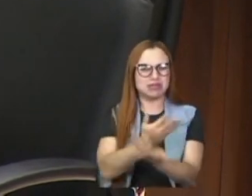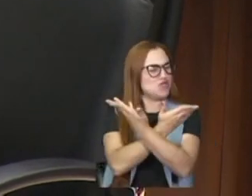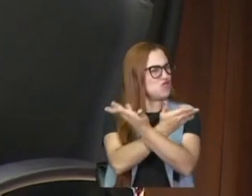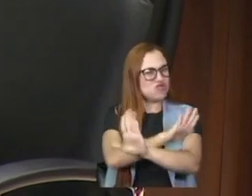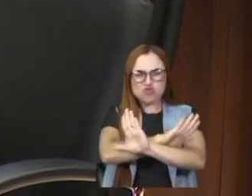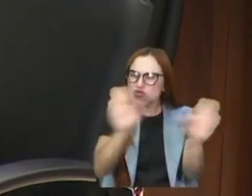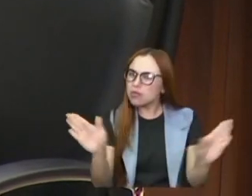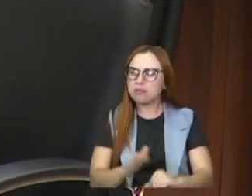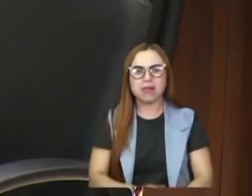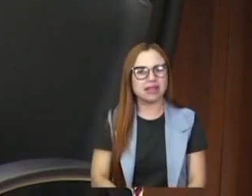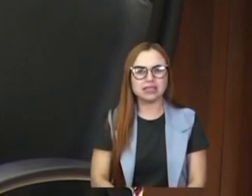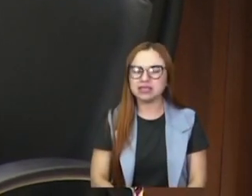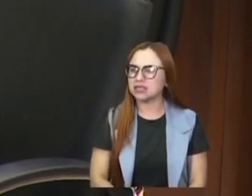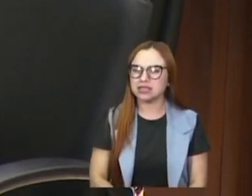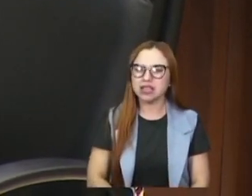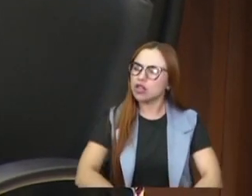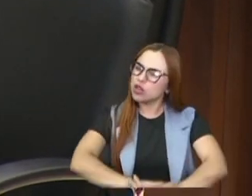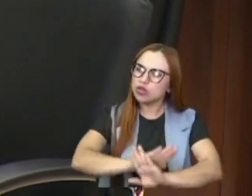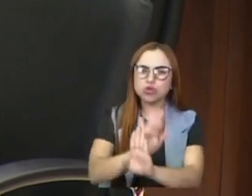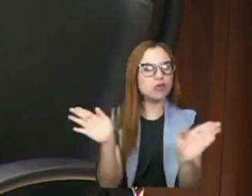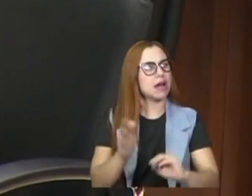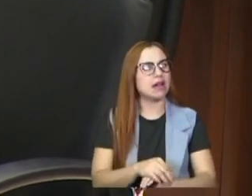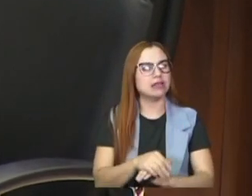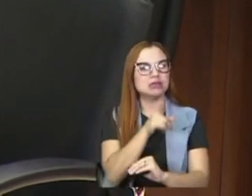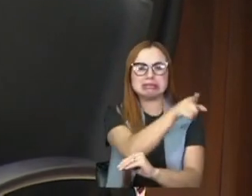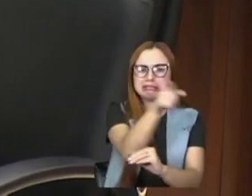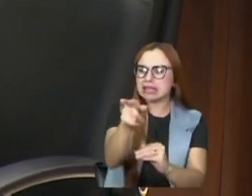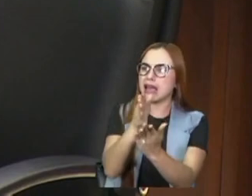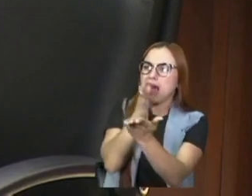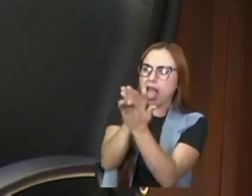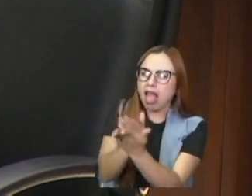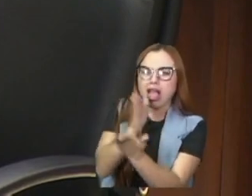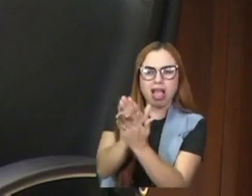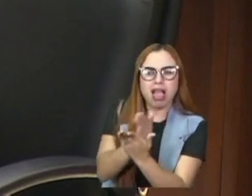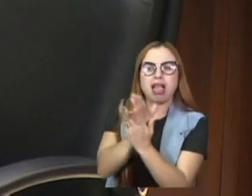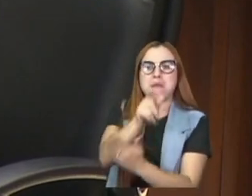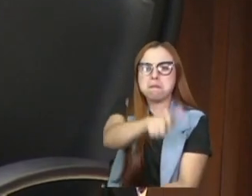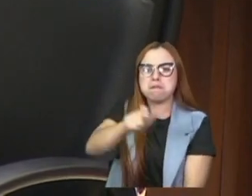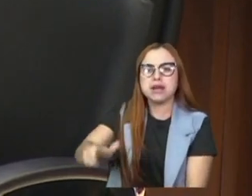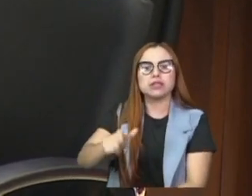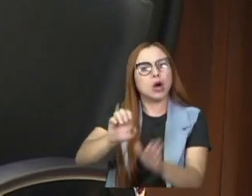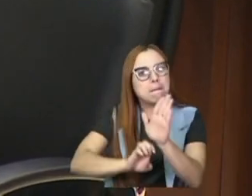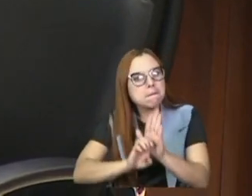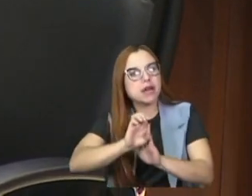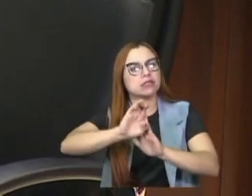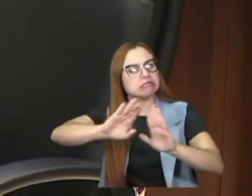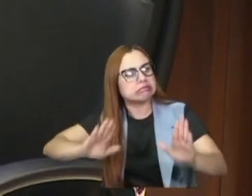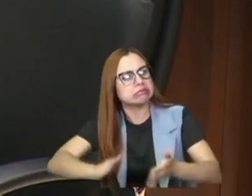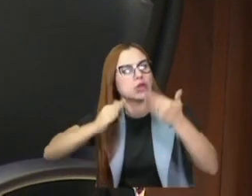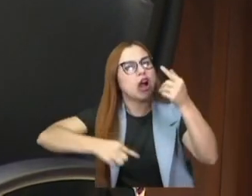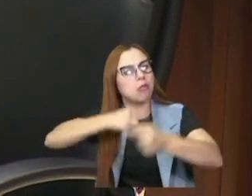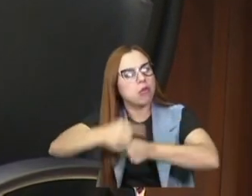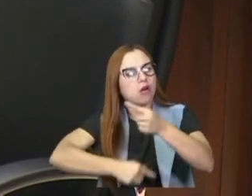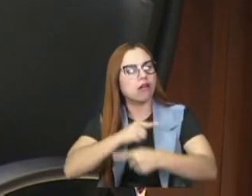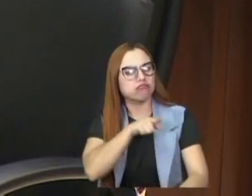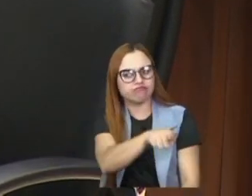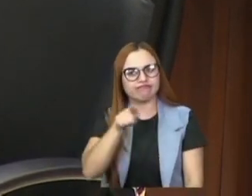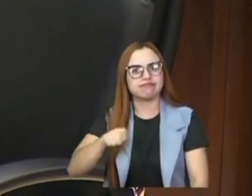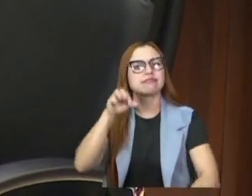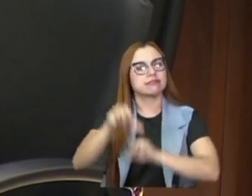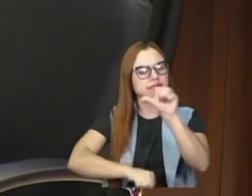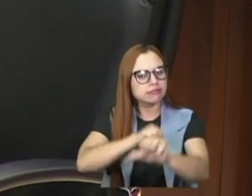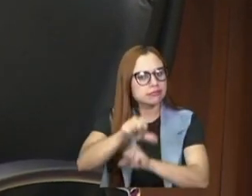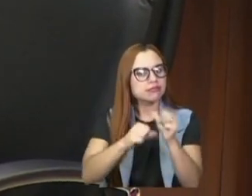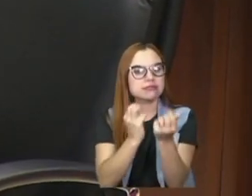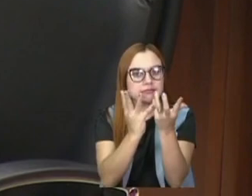molestar, por no decir otra palabra, al emprendedor panameño, que es quien está dando la cara para salvar